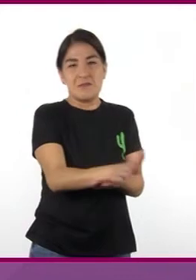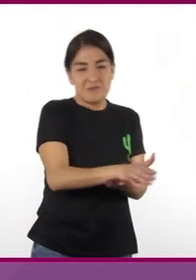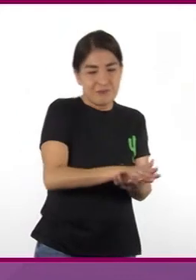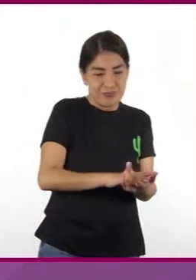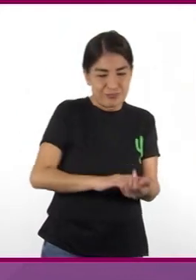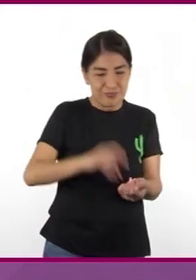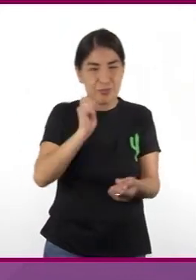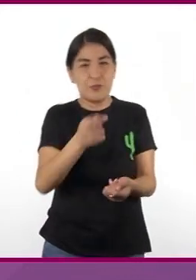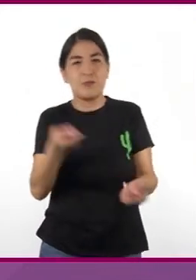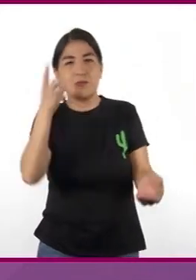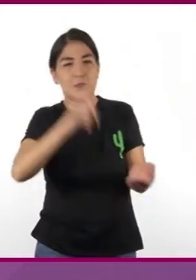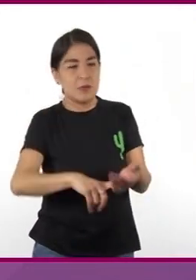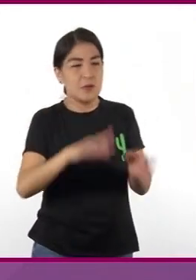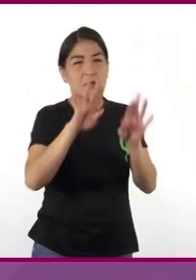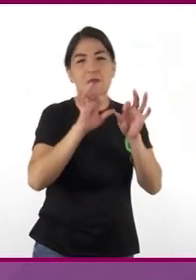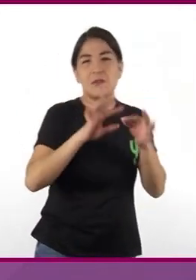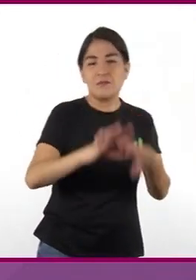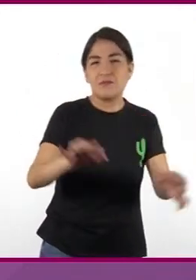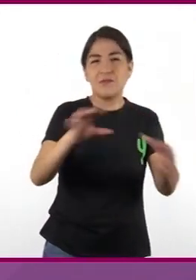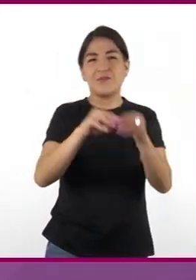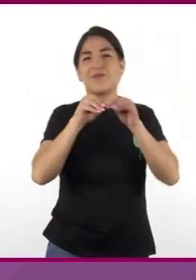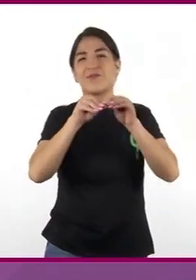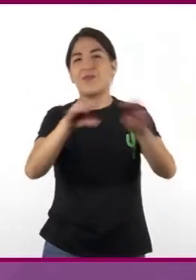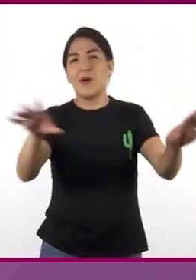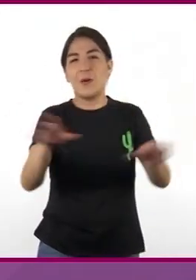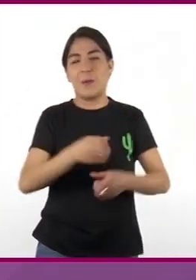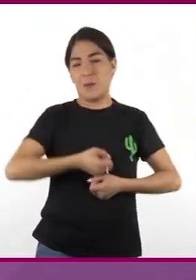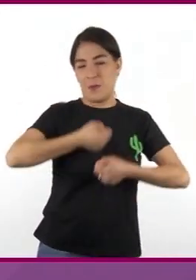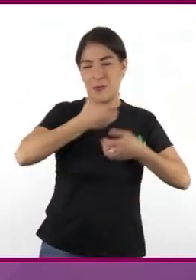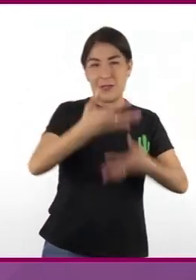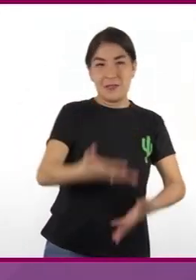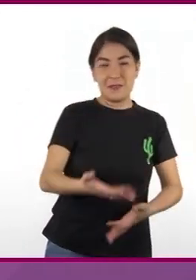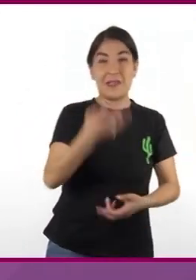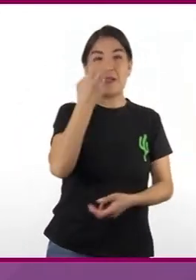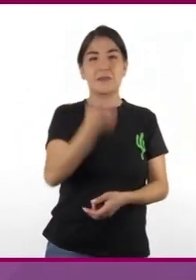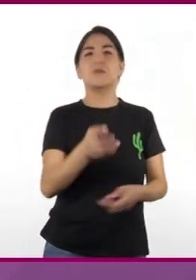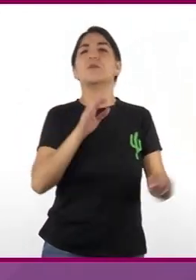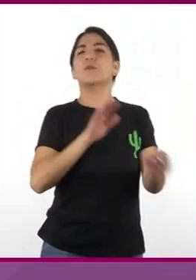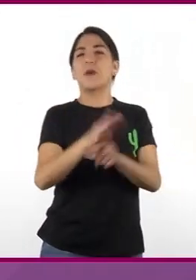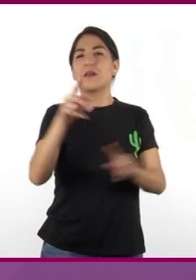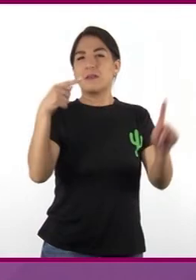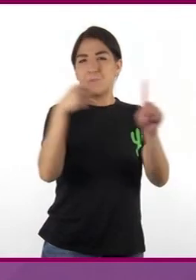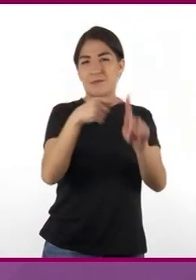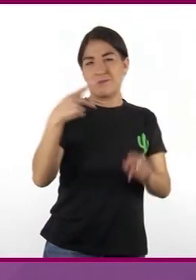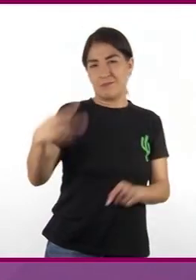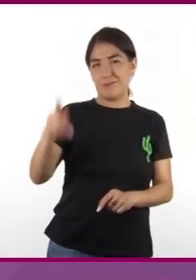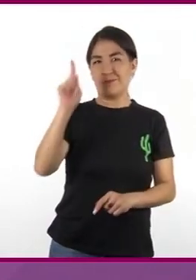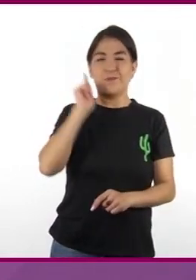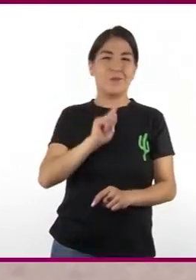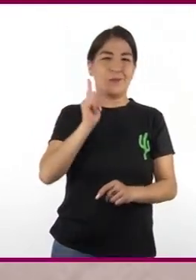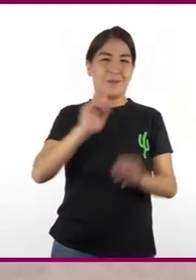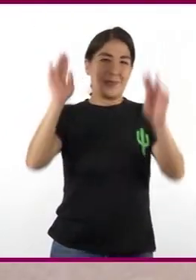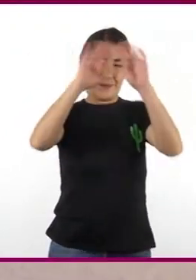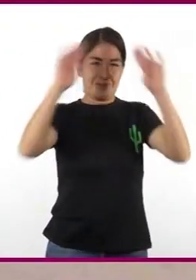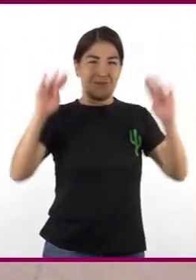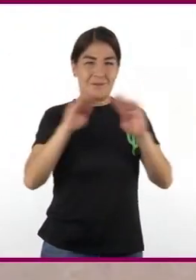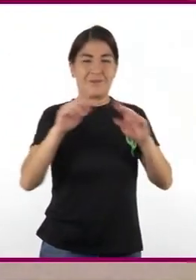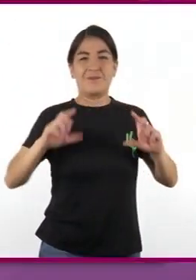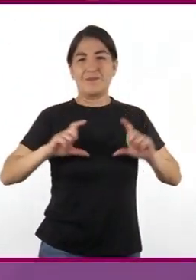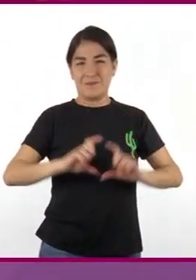dice de la transmisión de la poesía y sobre todo por lo que nos dice de Sor Juana misma.